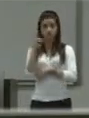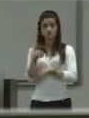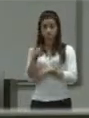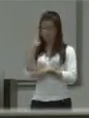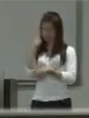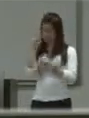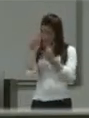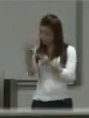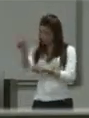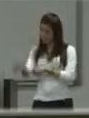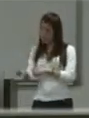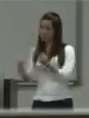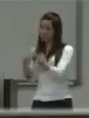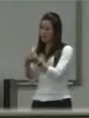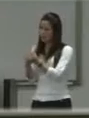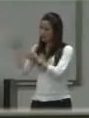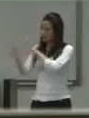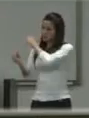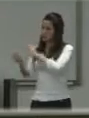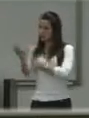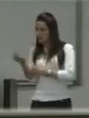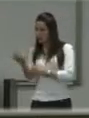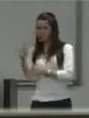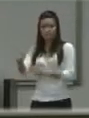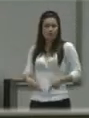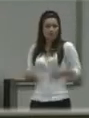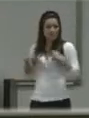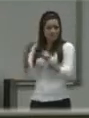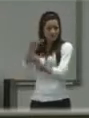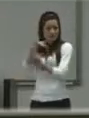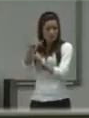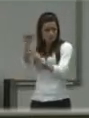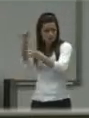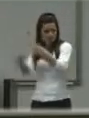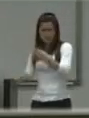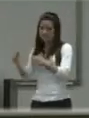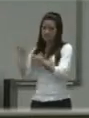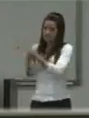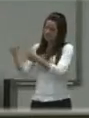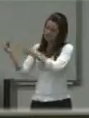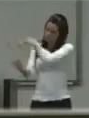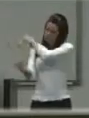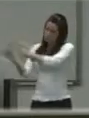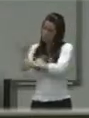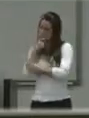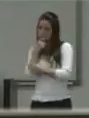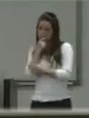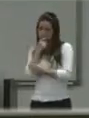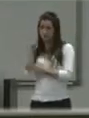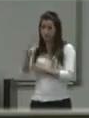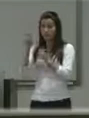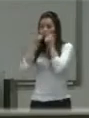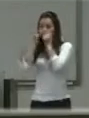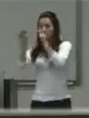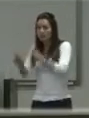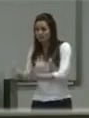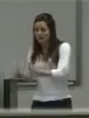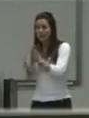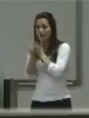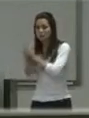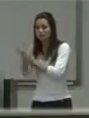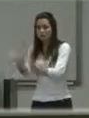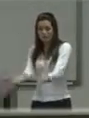apoyos que requiere una persona para diferentes cosas en su vida sí de nuevo estamos hablando de un proceso de desarrollo humano en la toma de